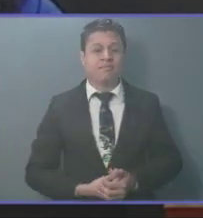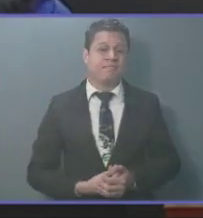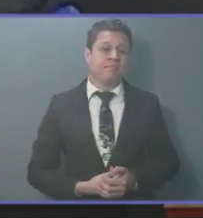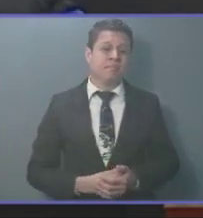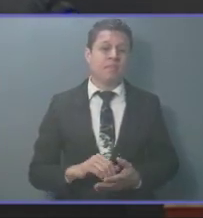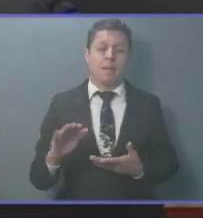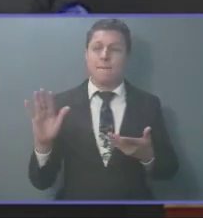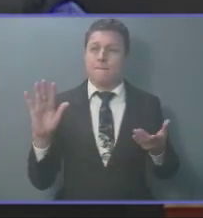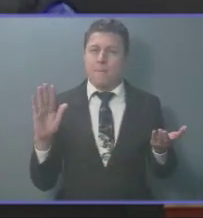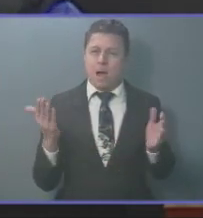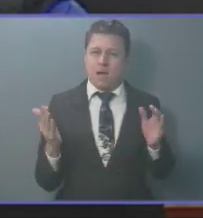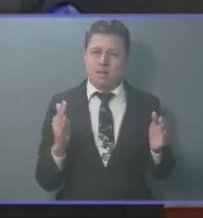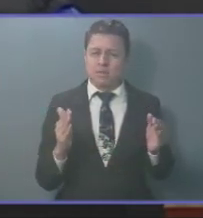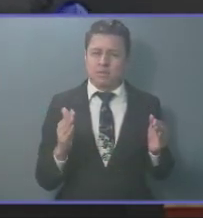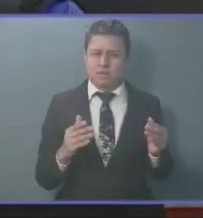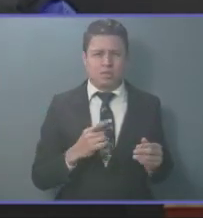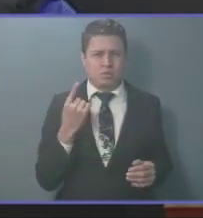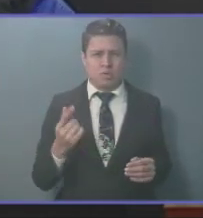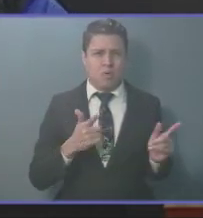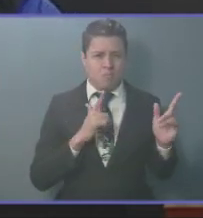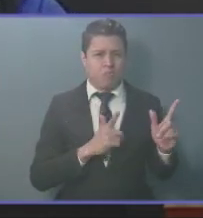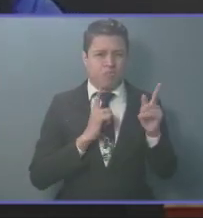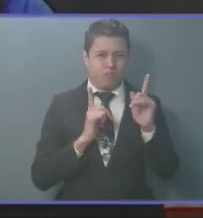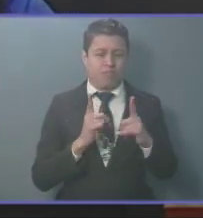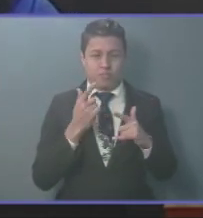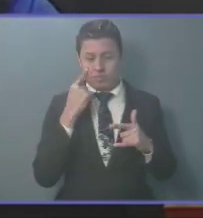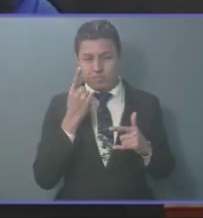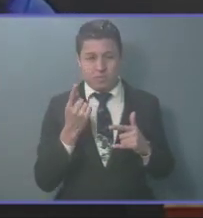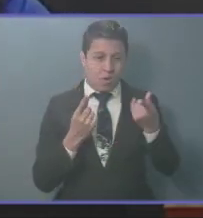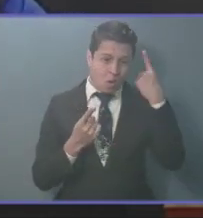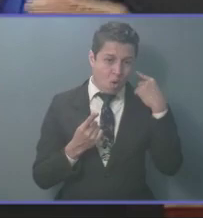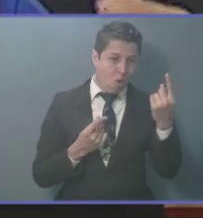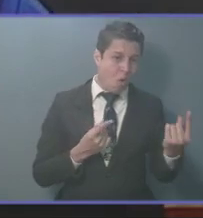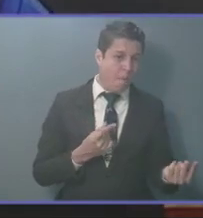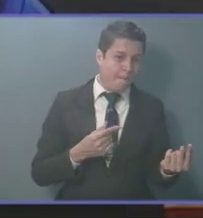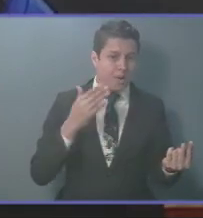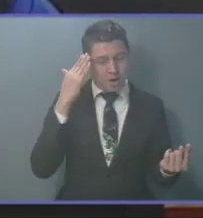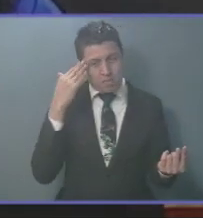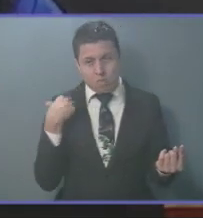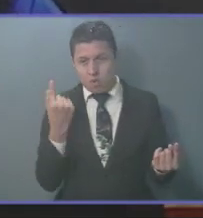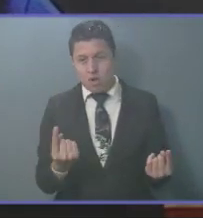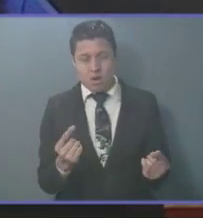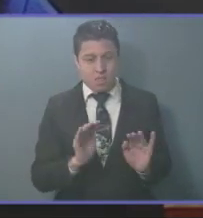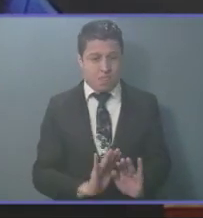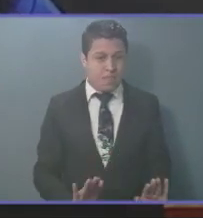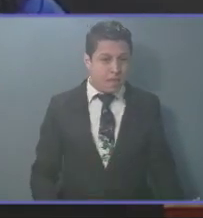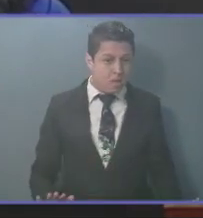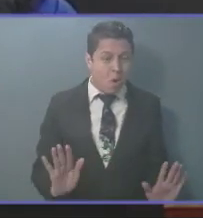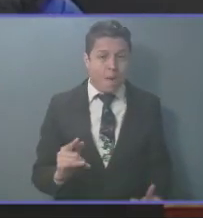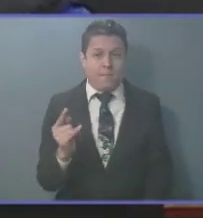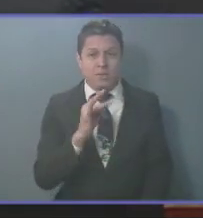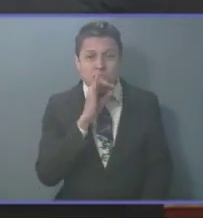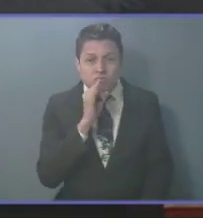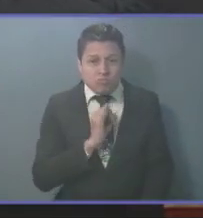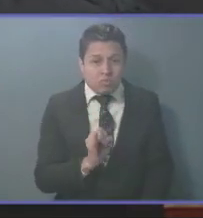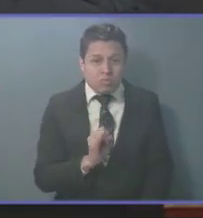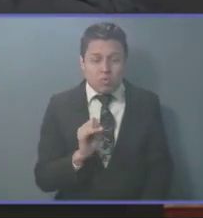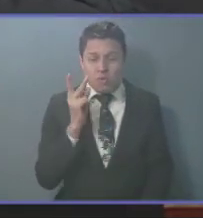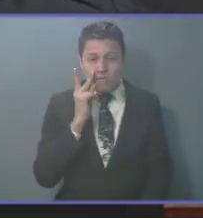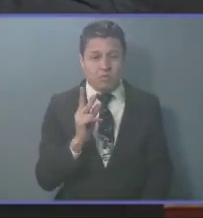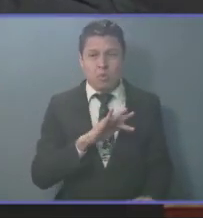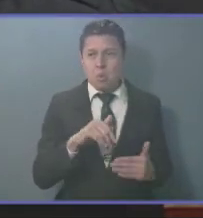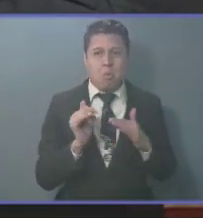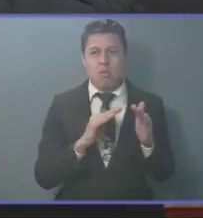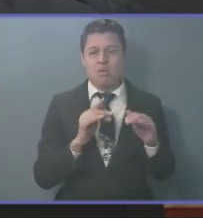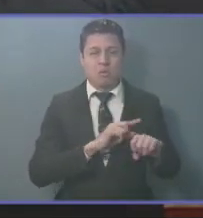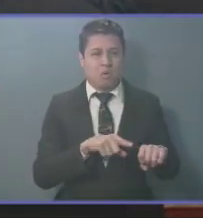que no dirime, que no distingue entre hombres, mujeres, niños o personas de la tercera edad, no distingue las horas